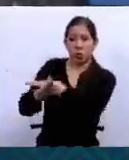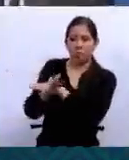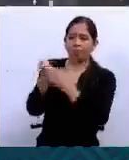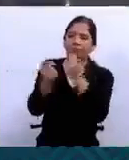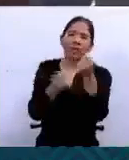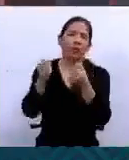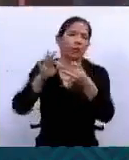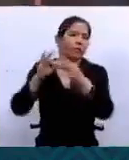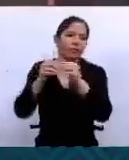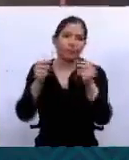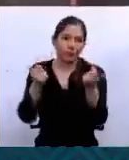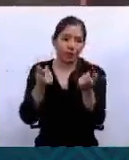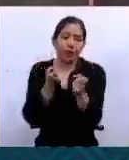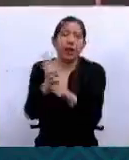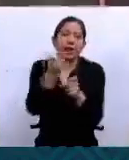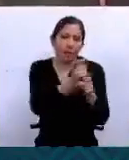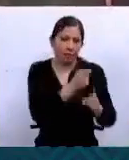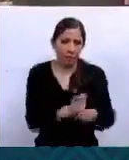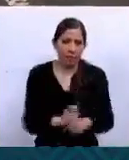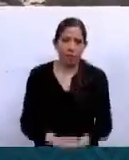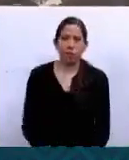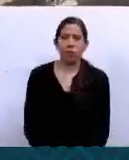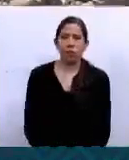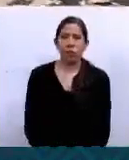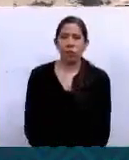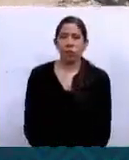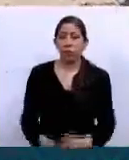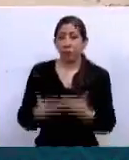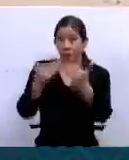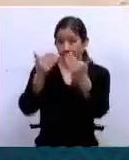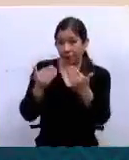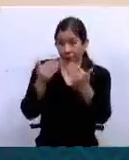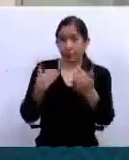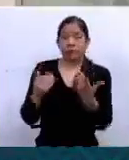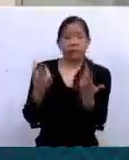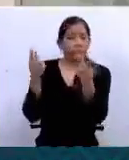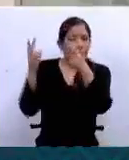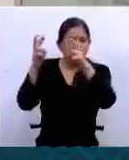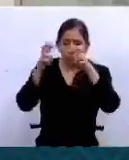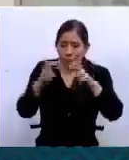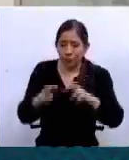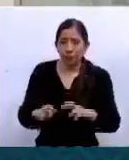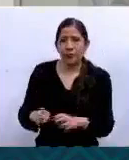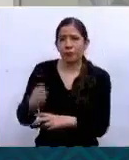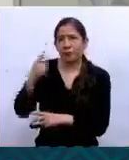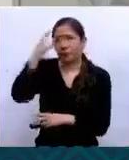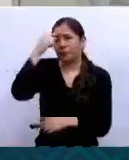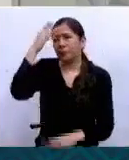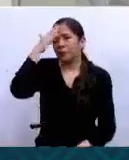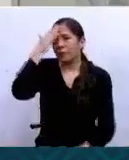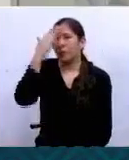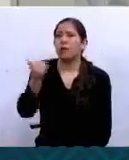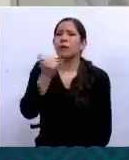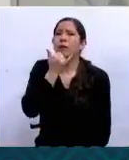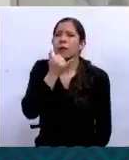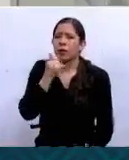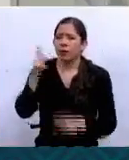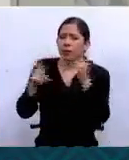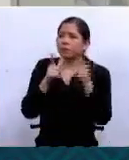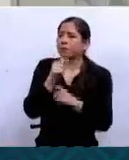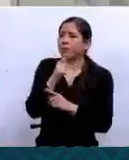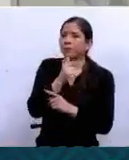consideración. De todos modos, este caso ya se está realizando una investigación pertinente para poder dar con el paradero de estas personas